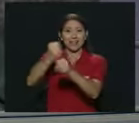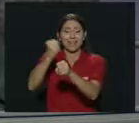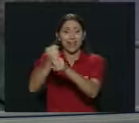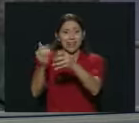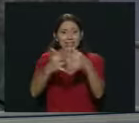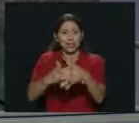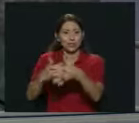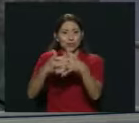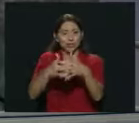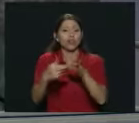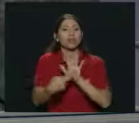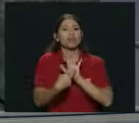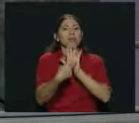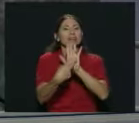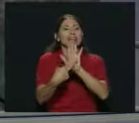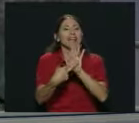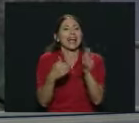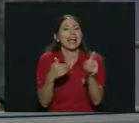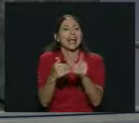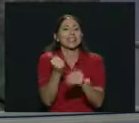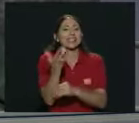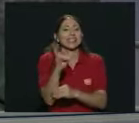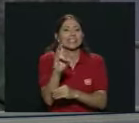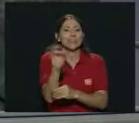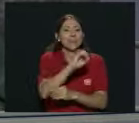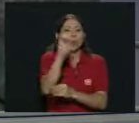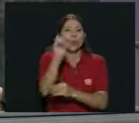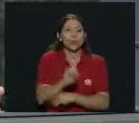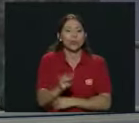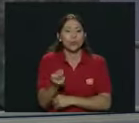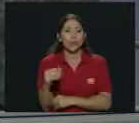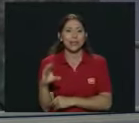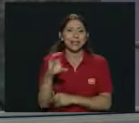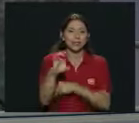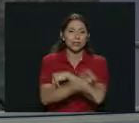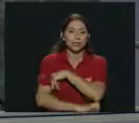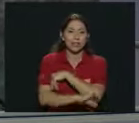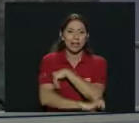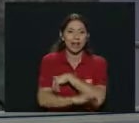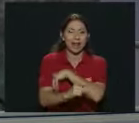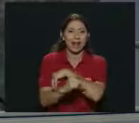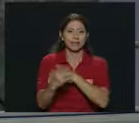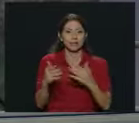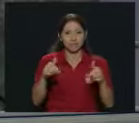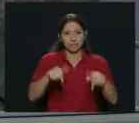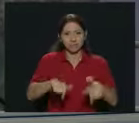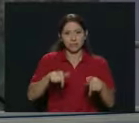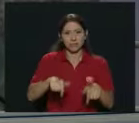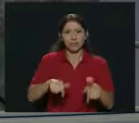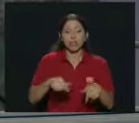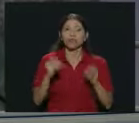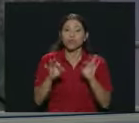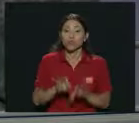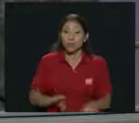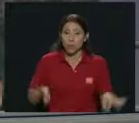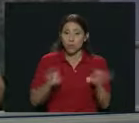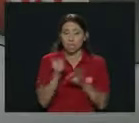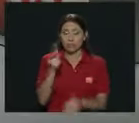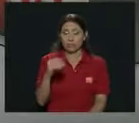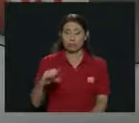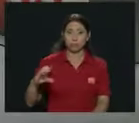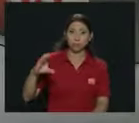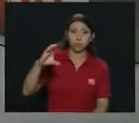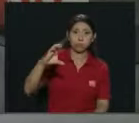el 17% de la inversión extranjera directa en el país. En realidad es un monto muy importante. Y si